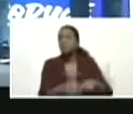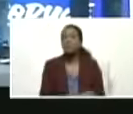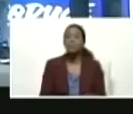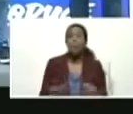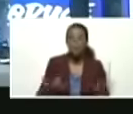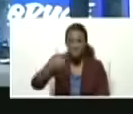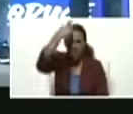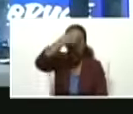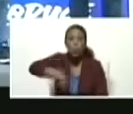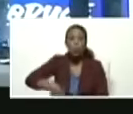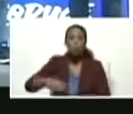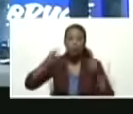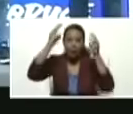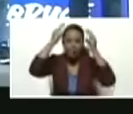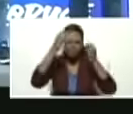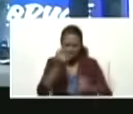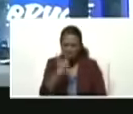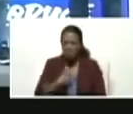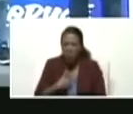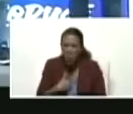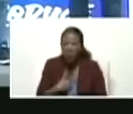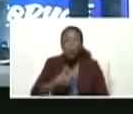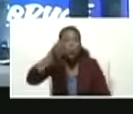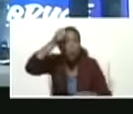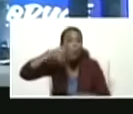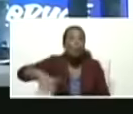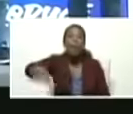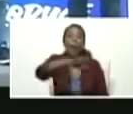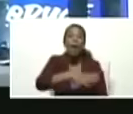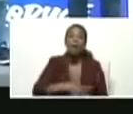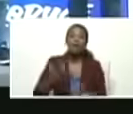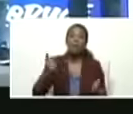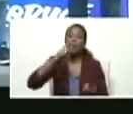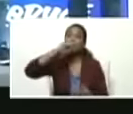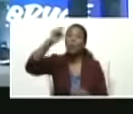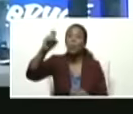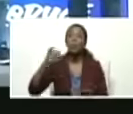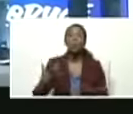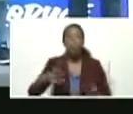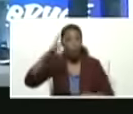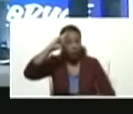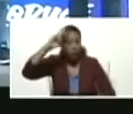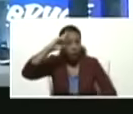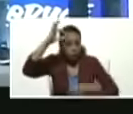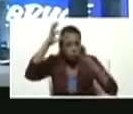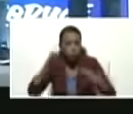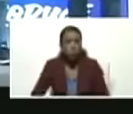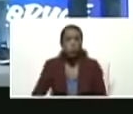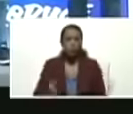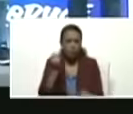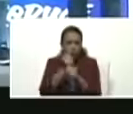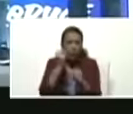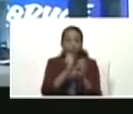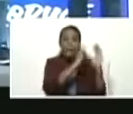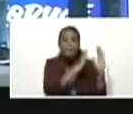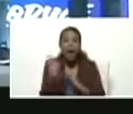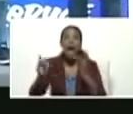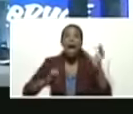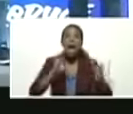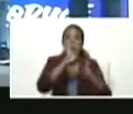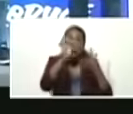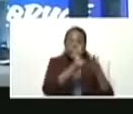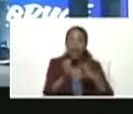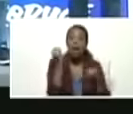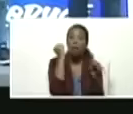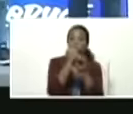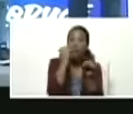Pero aquí va Maburro, compadre. Con su pueblo. Con la razón. Con los planes, con la